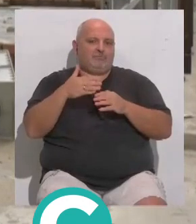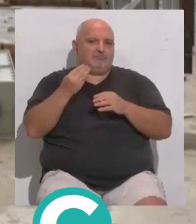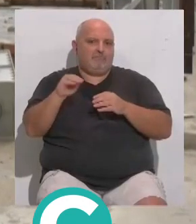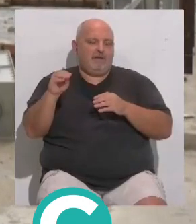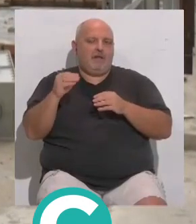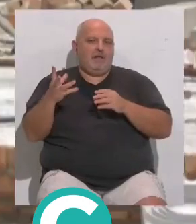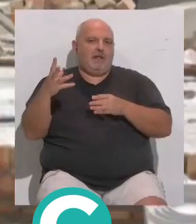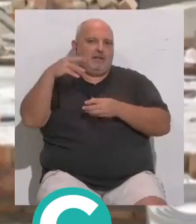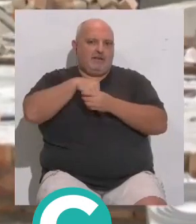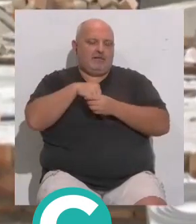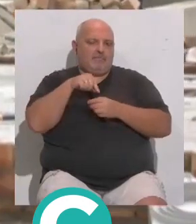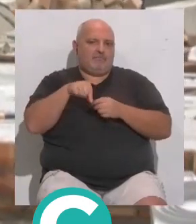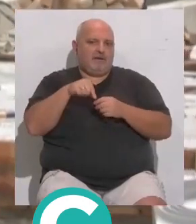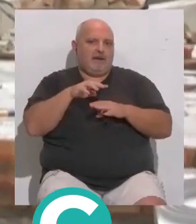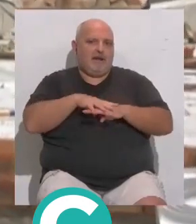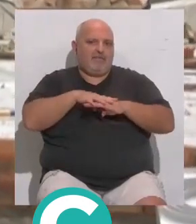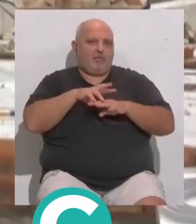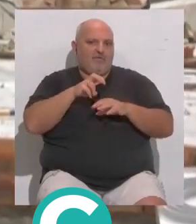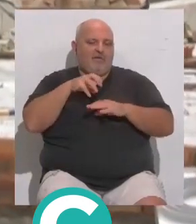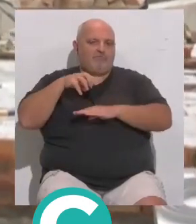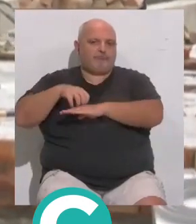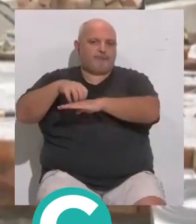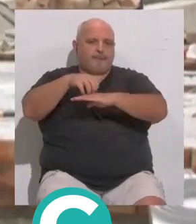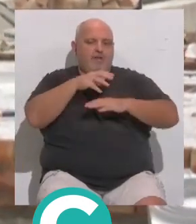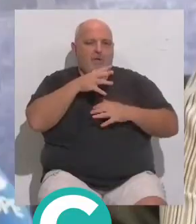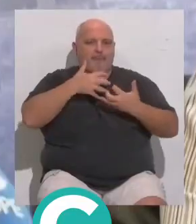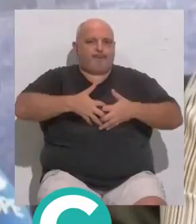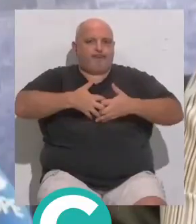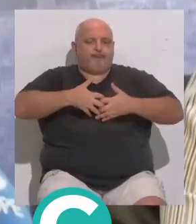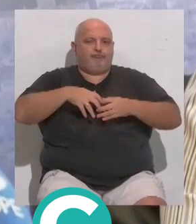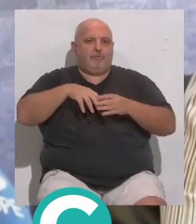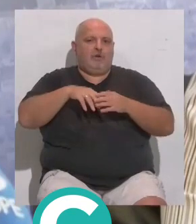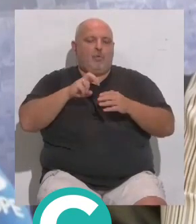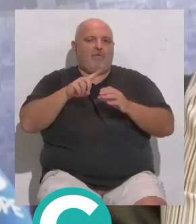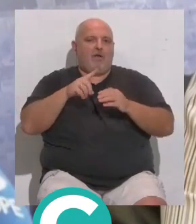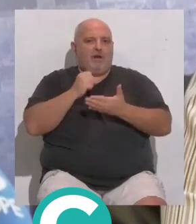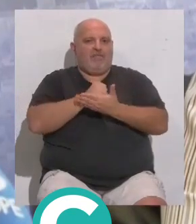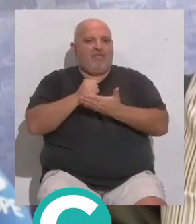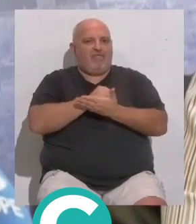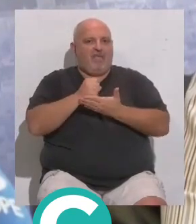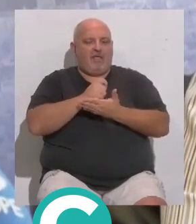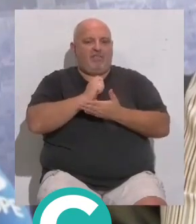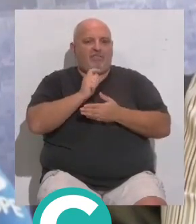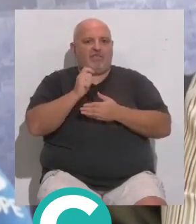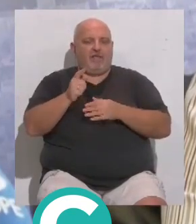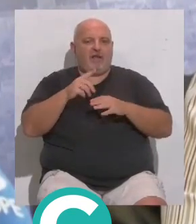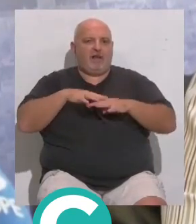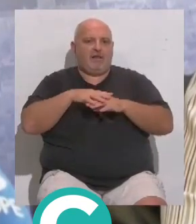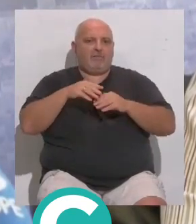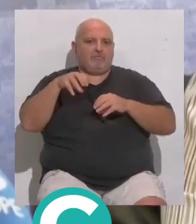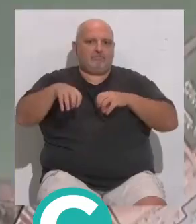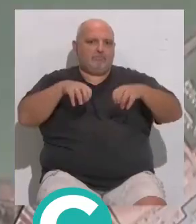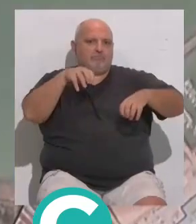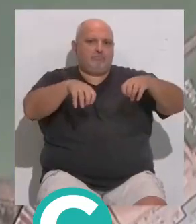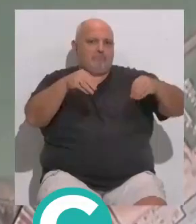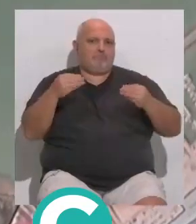se contempla este tema y evidentemente ahora vamos a sacar nuevas licitaciones para lo que sería ya la red más concreta de cada uno de esos